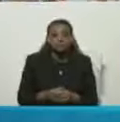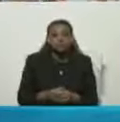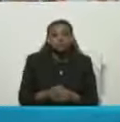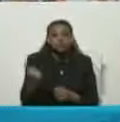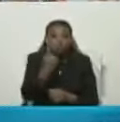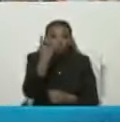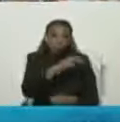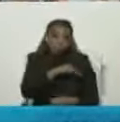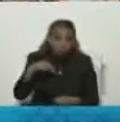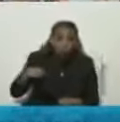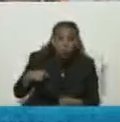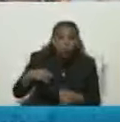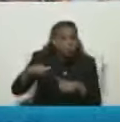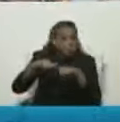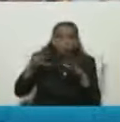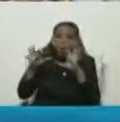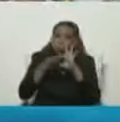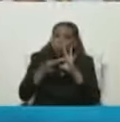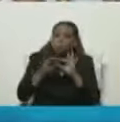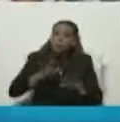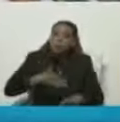Solo nosotros podemos.